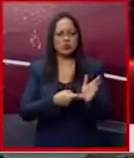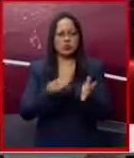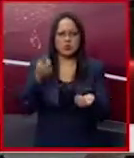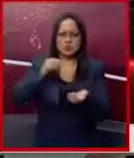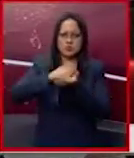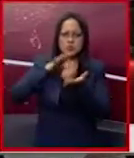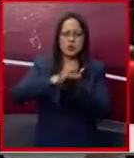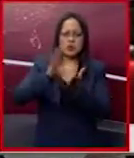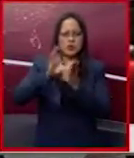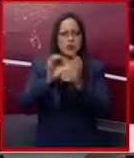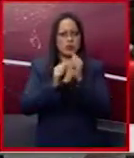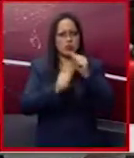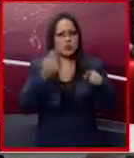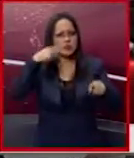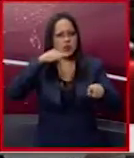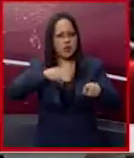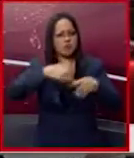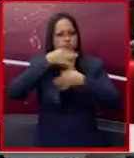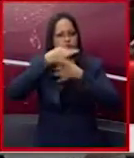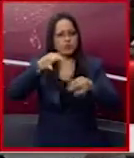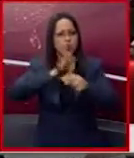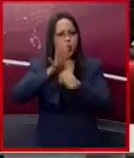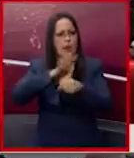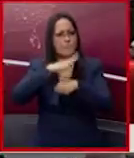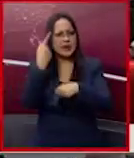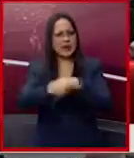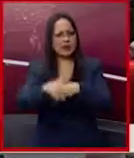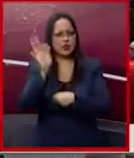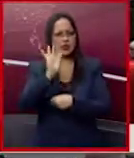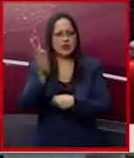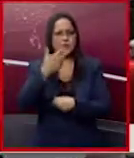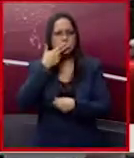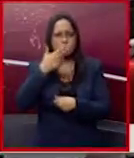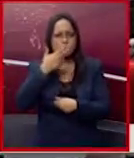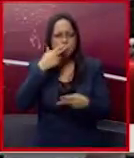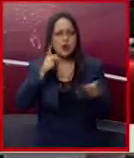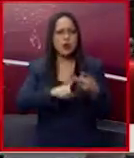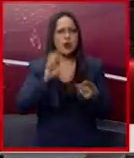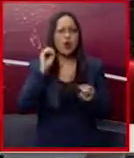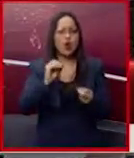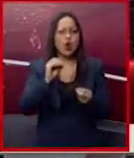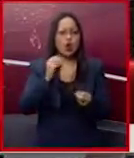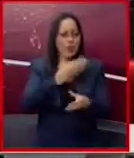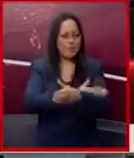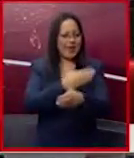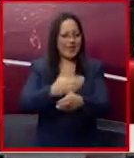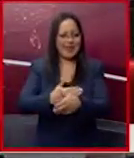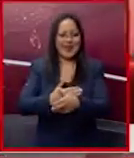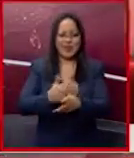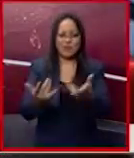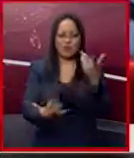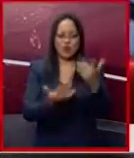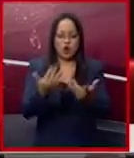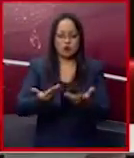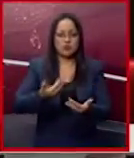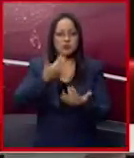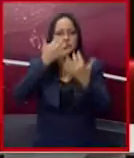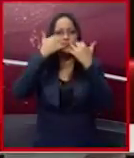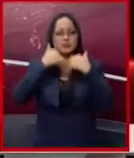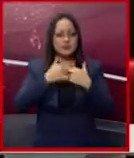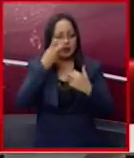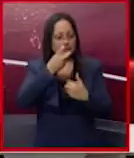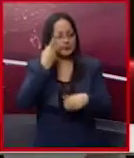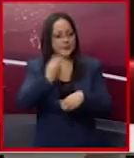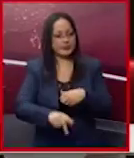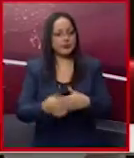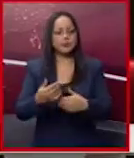interinstitucionales necesarios para difundir los factores de riesgo como el tabaquismo y la exposición al humo de leña. Toda vez